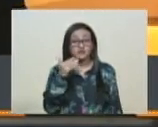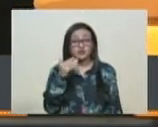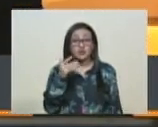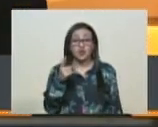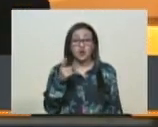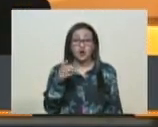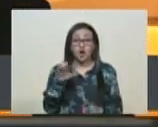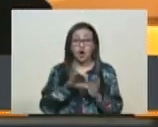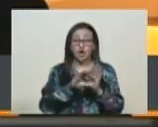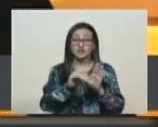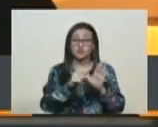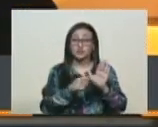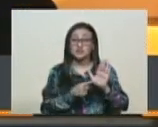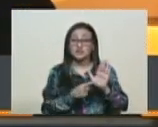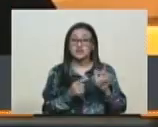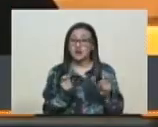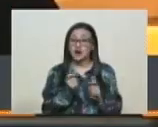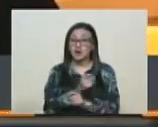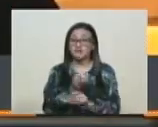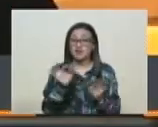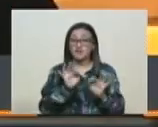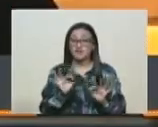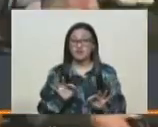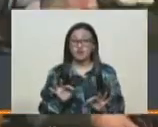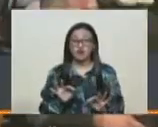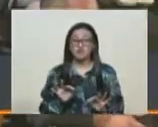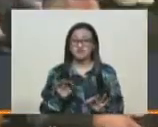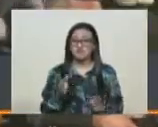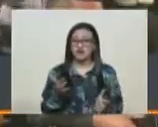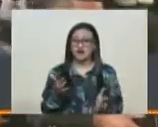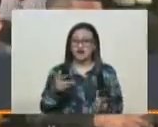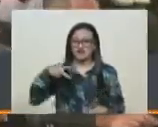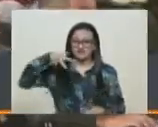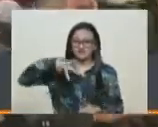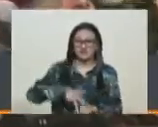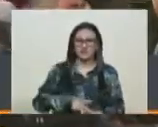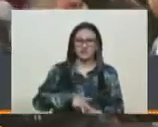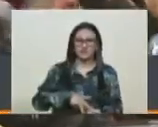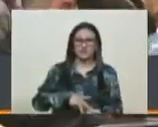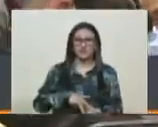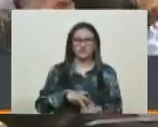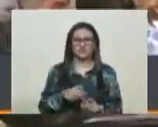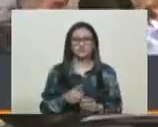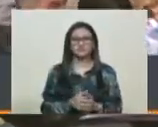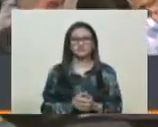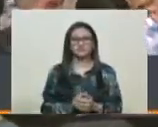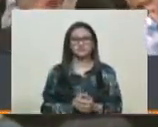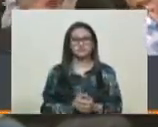una constituyente para cambiar ese modelo injusto que lo oprime y que lo excluye.